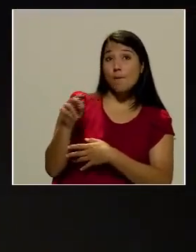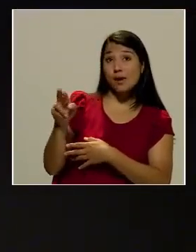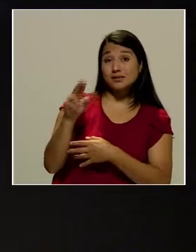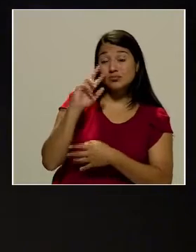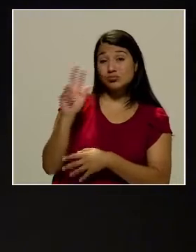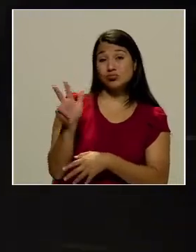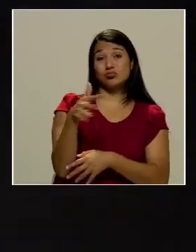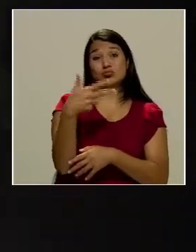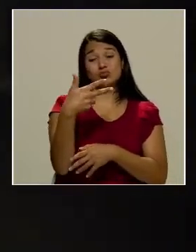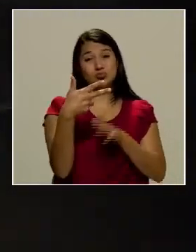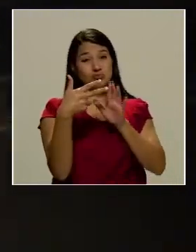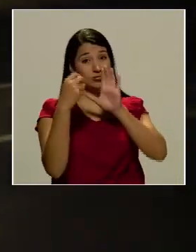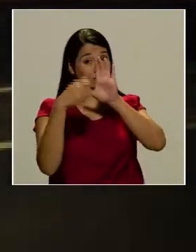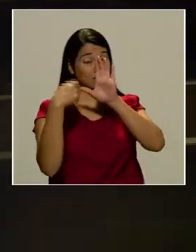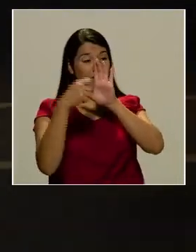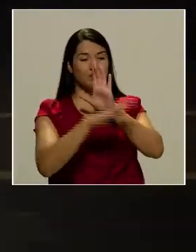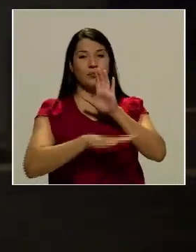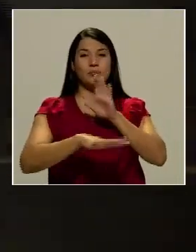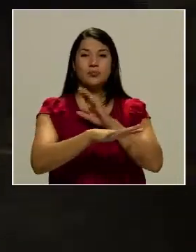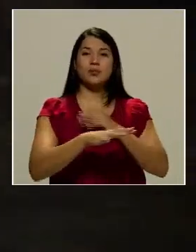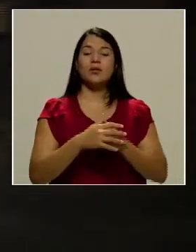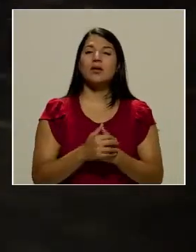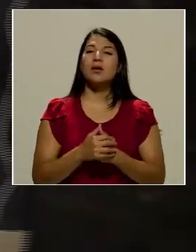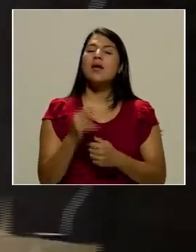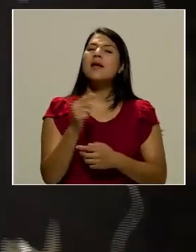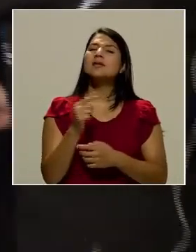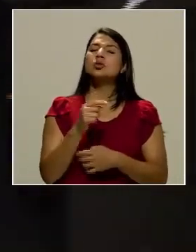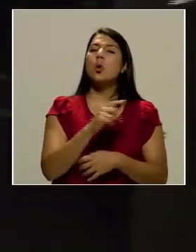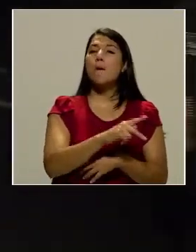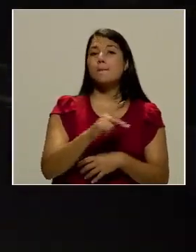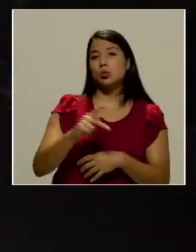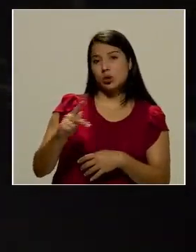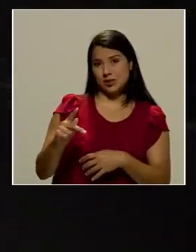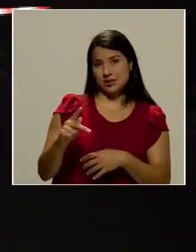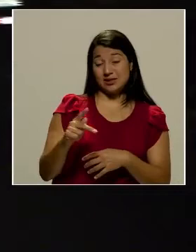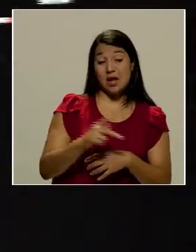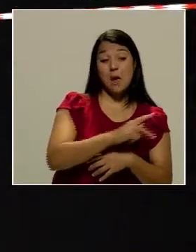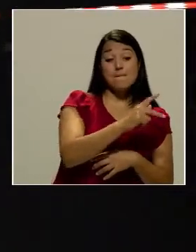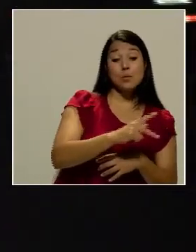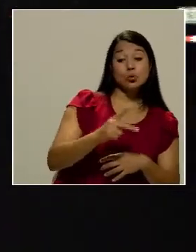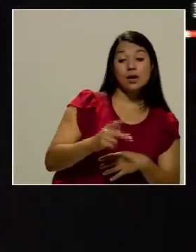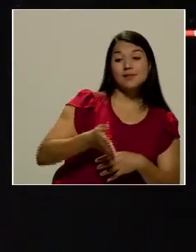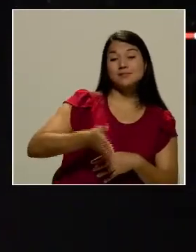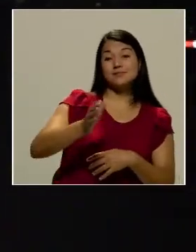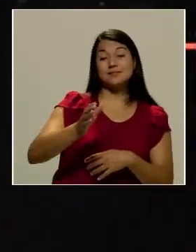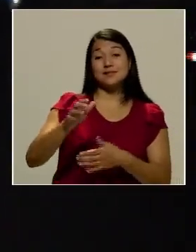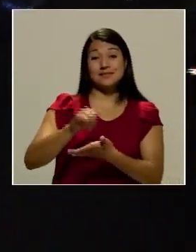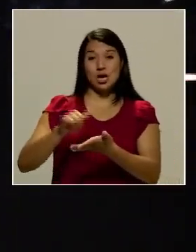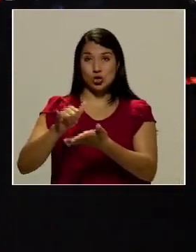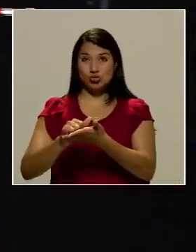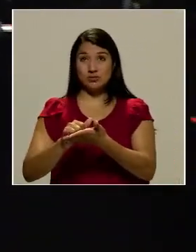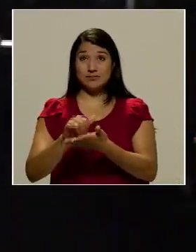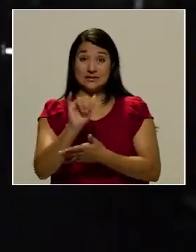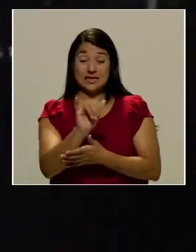que veamos también un poco el otro sector, el sentido que sería de Punta Arenas o de Caldera hacia San José. Es así precisamente como se encuentra